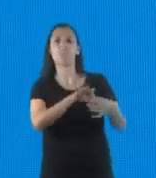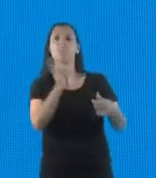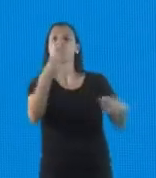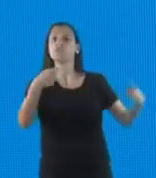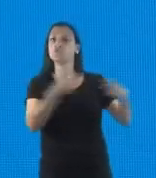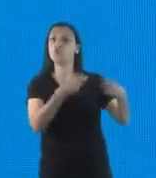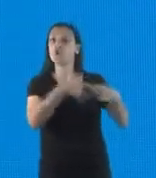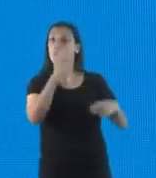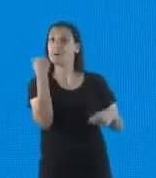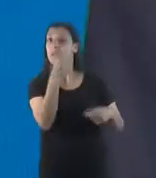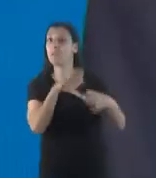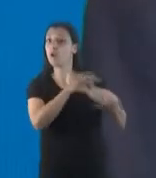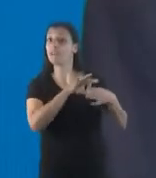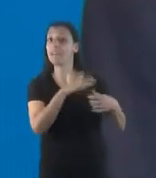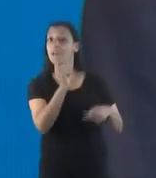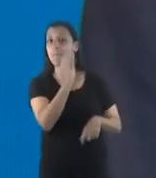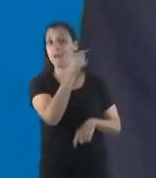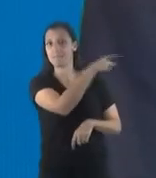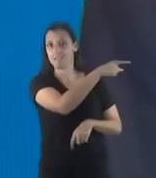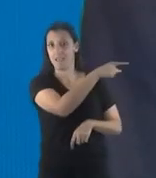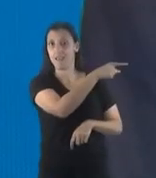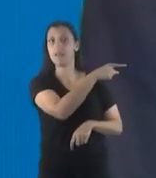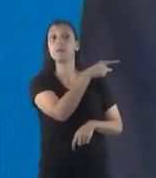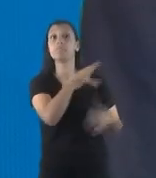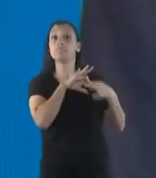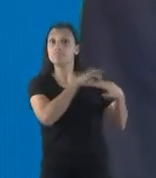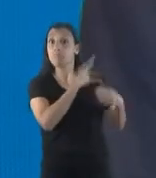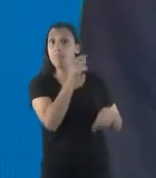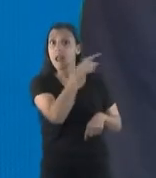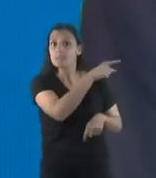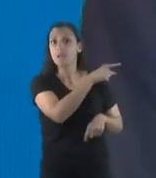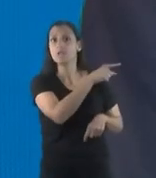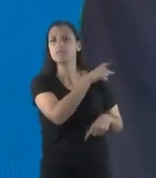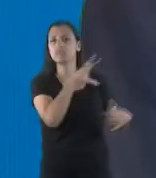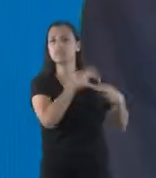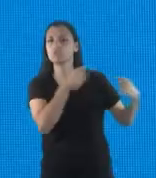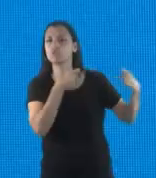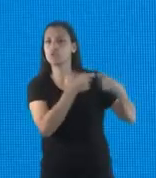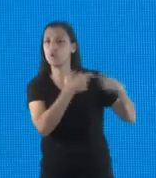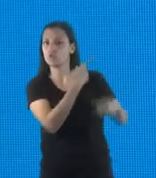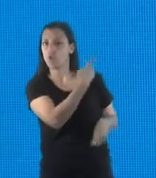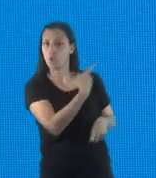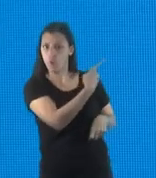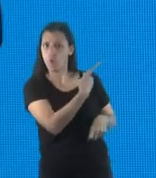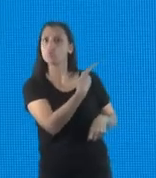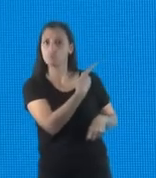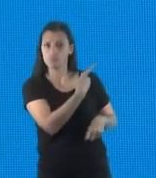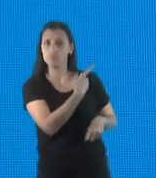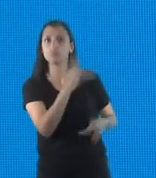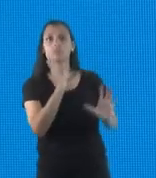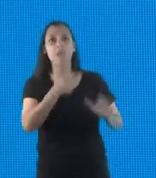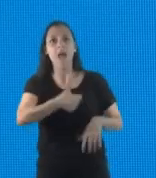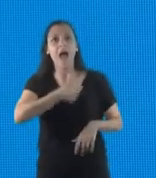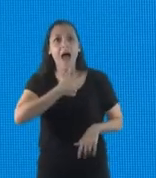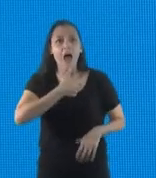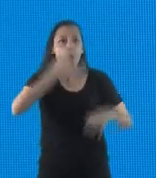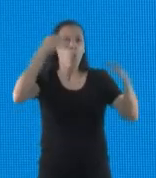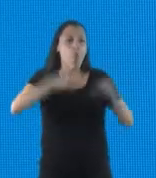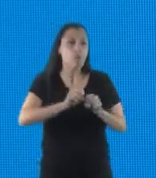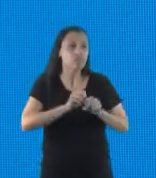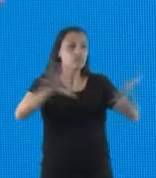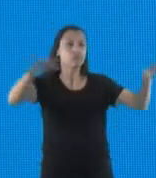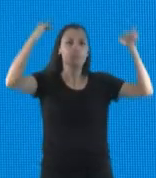principal regional, Brasil, como un competidor, pero también como un aliado. Agua bien